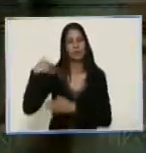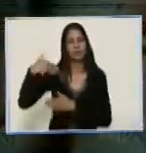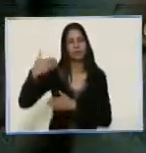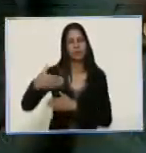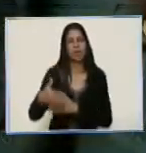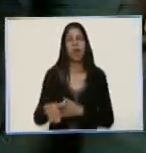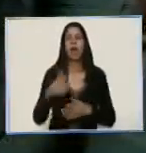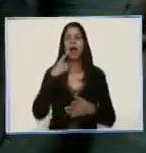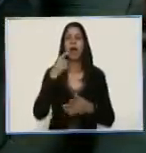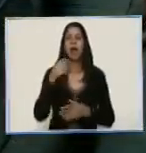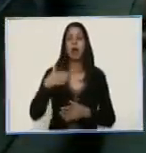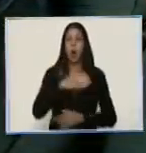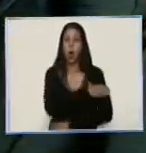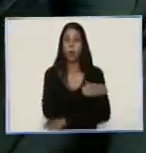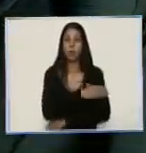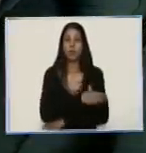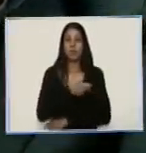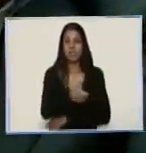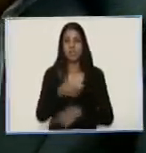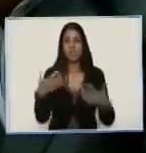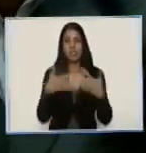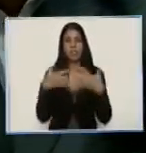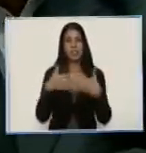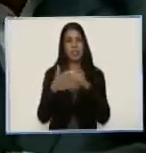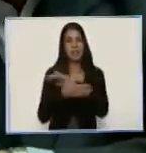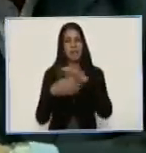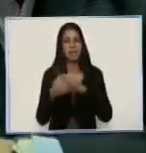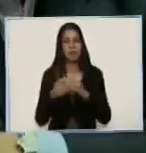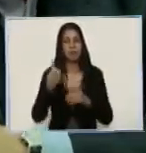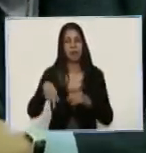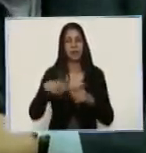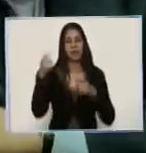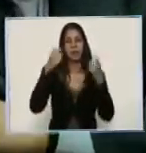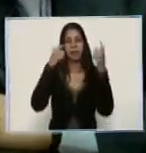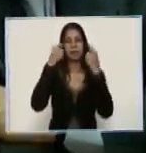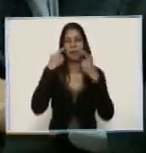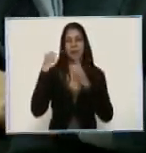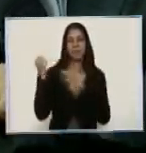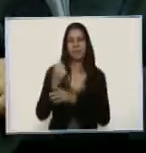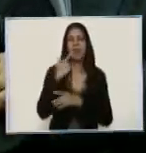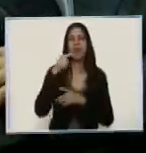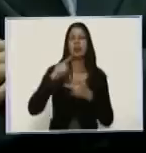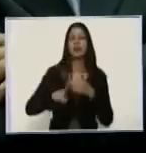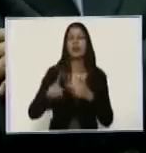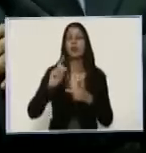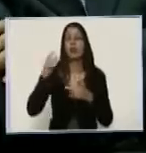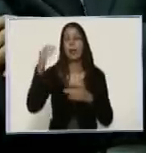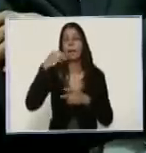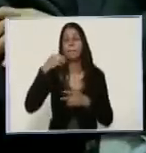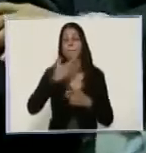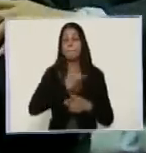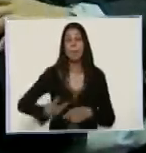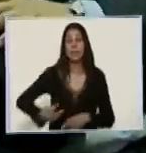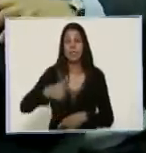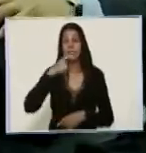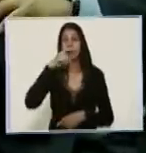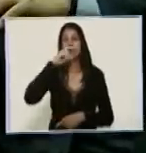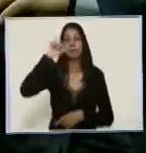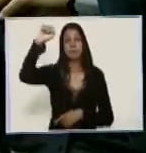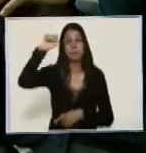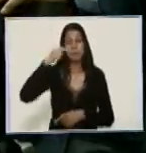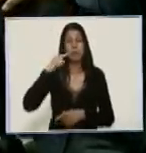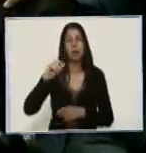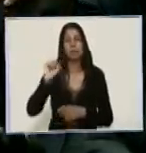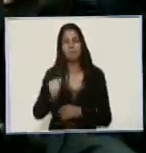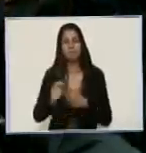guarimbas hasta la guerra económica y hasta el magnicidio frustrado de nuestro presidente Nicolás Maduro. Ha sido parte de esta campaña y que no podemos verlo